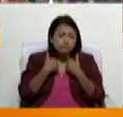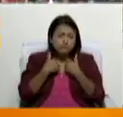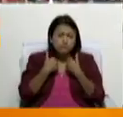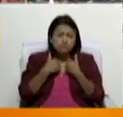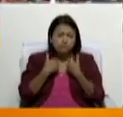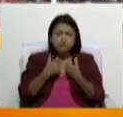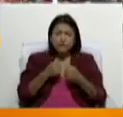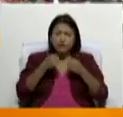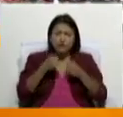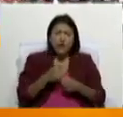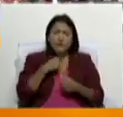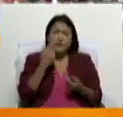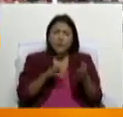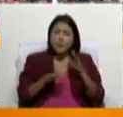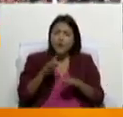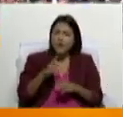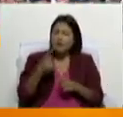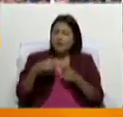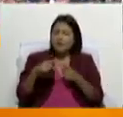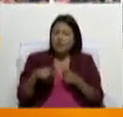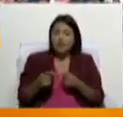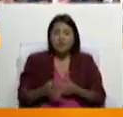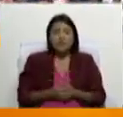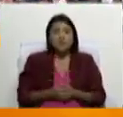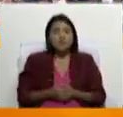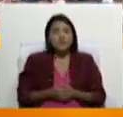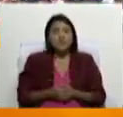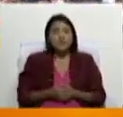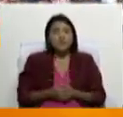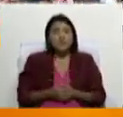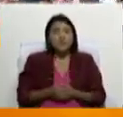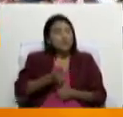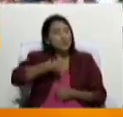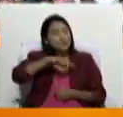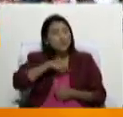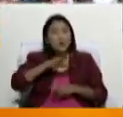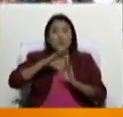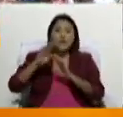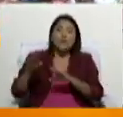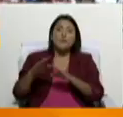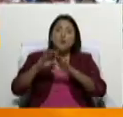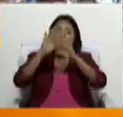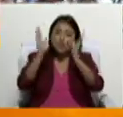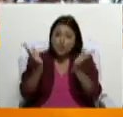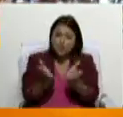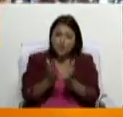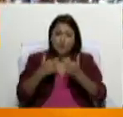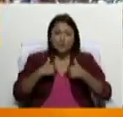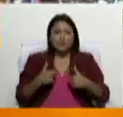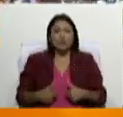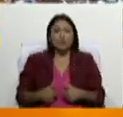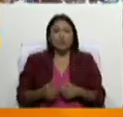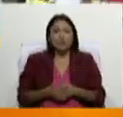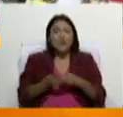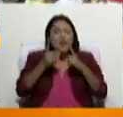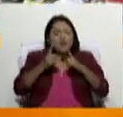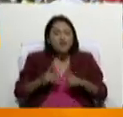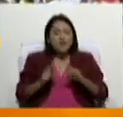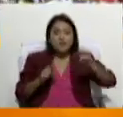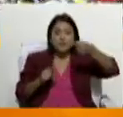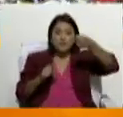tratos crueles. Nosotros y nosotras defendemos la humanidad, defendemos la dignidad por encima de